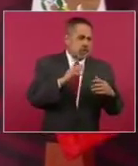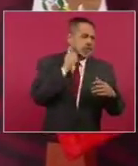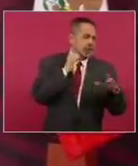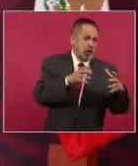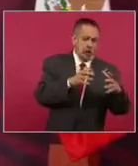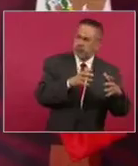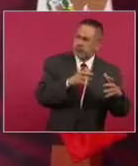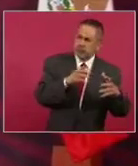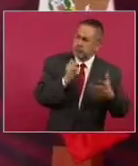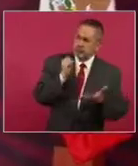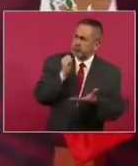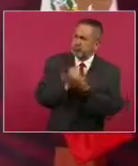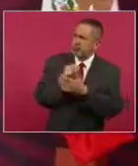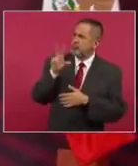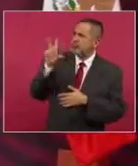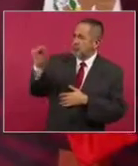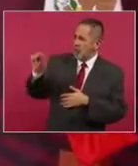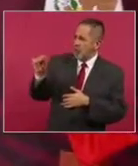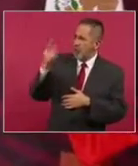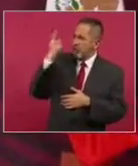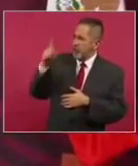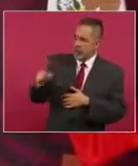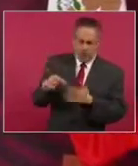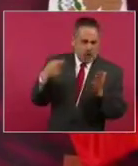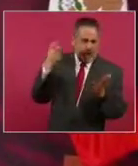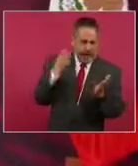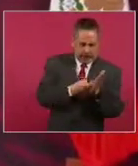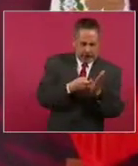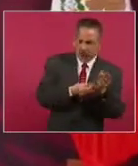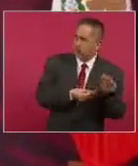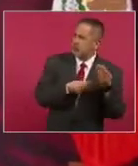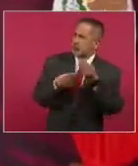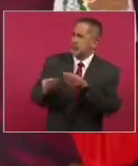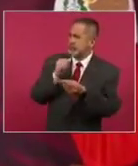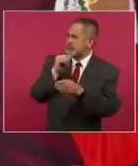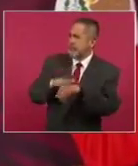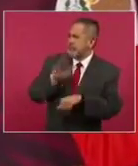pero no solo eso sino